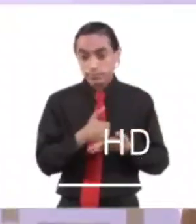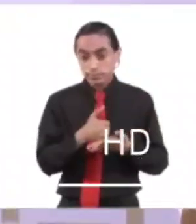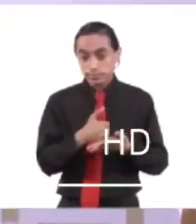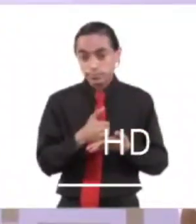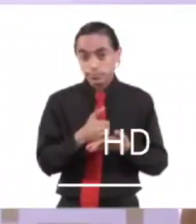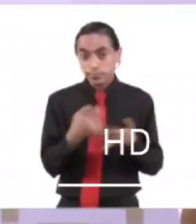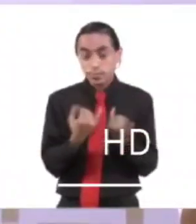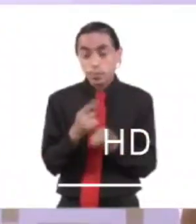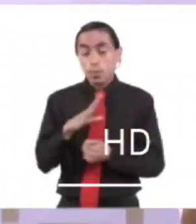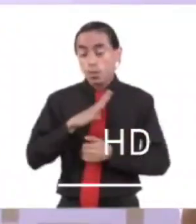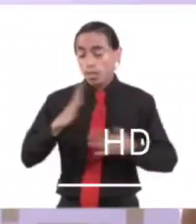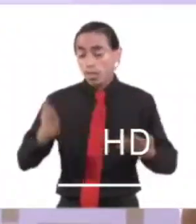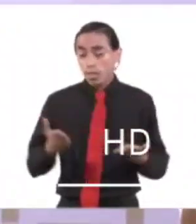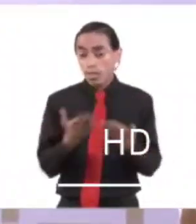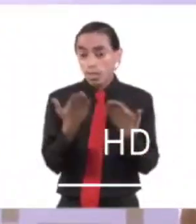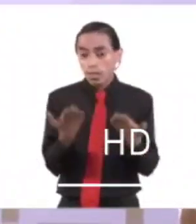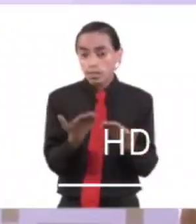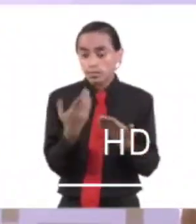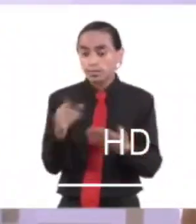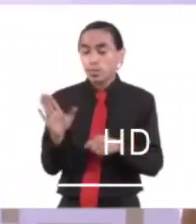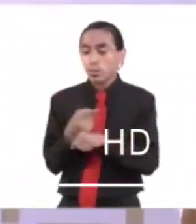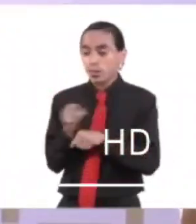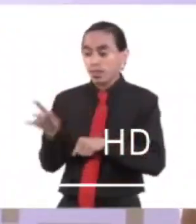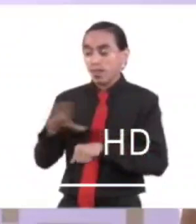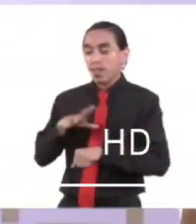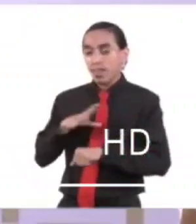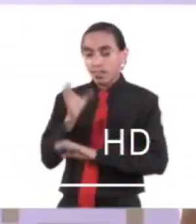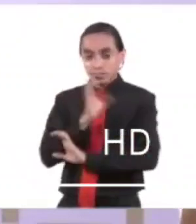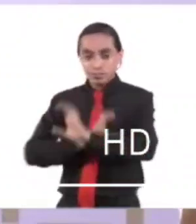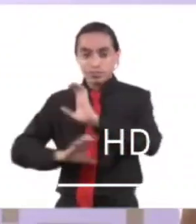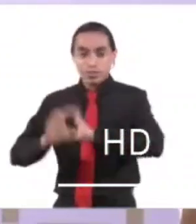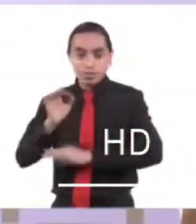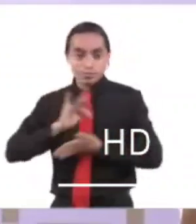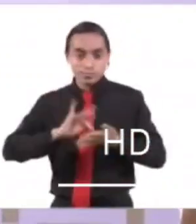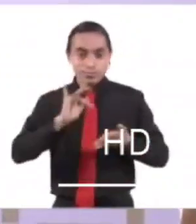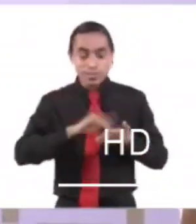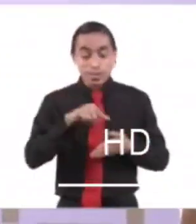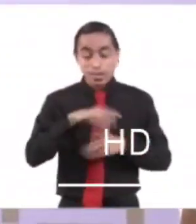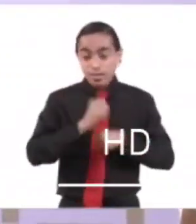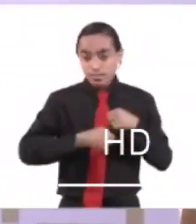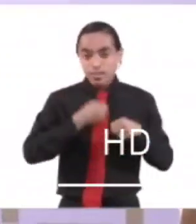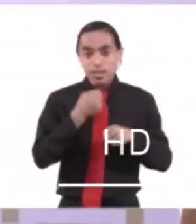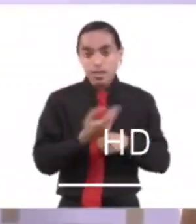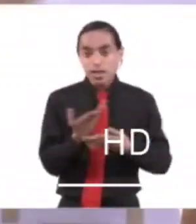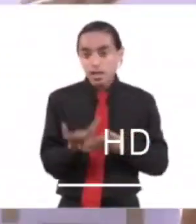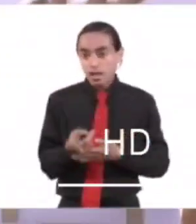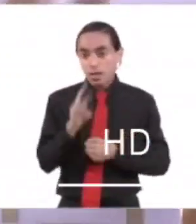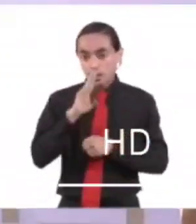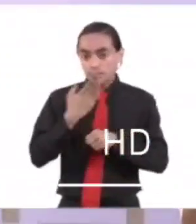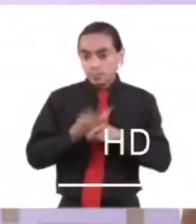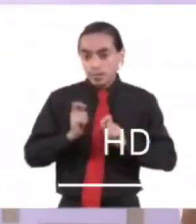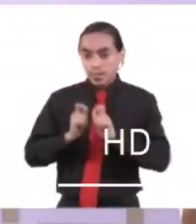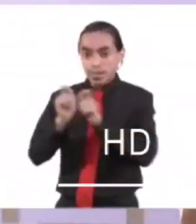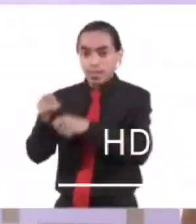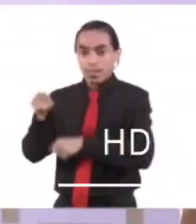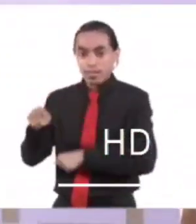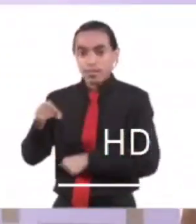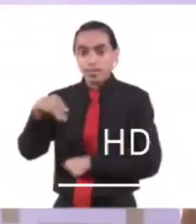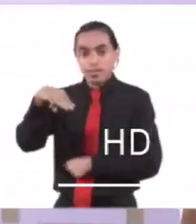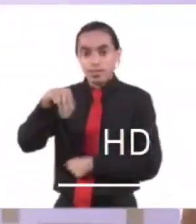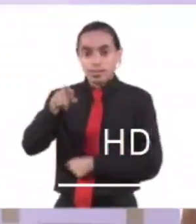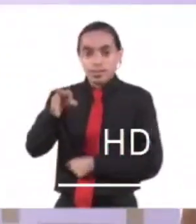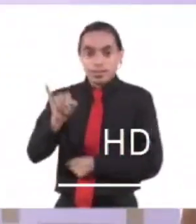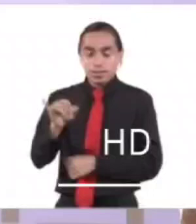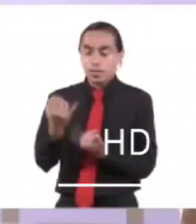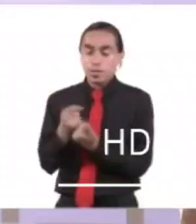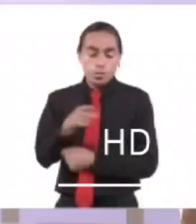agarró muchísimo impulso con la doctora Claudia Sheinbaum, y que en este año va a ser concretada por Martí Batres y por todos los ciudadanos